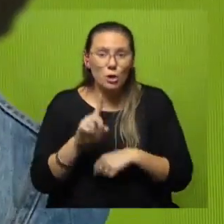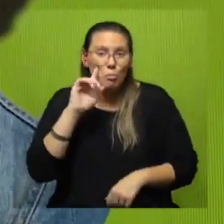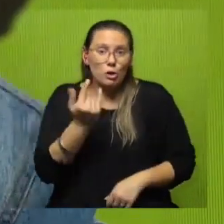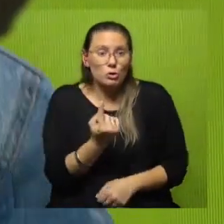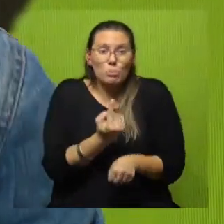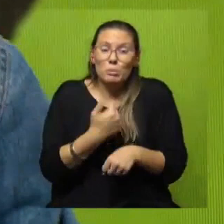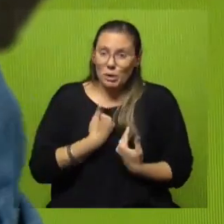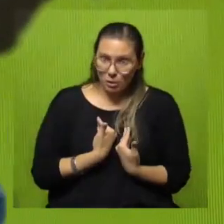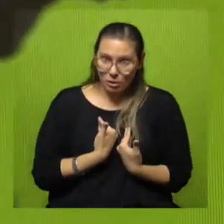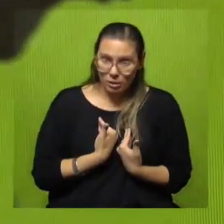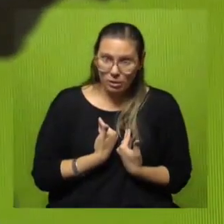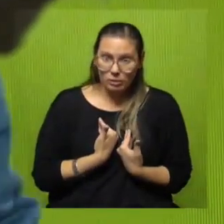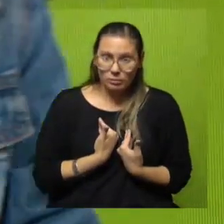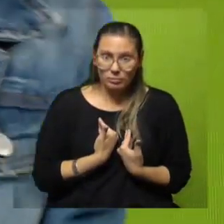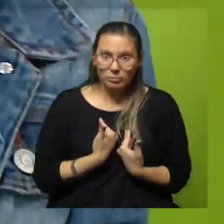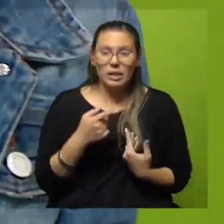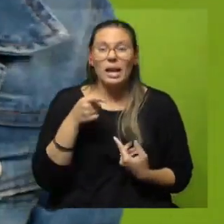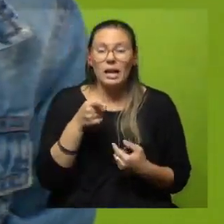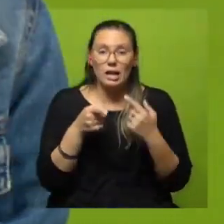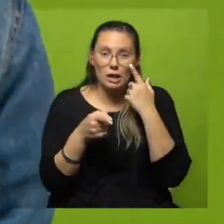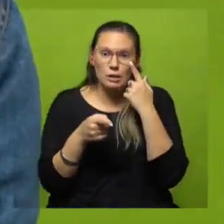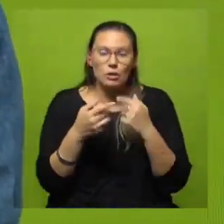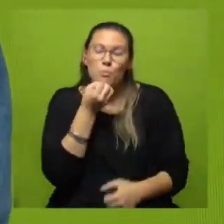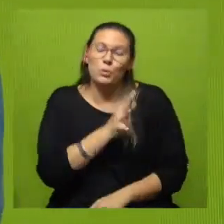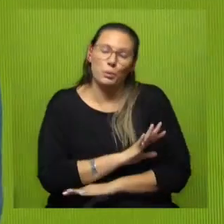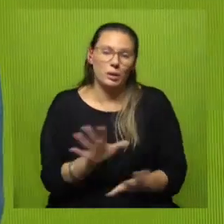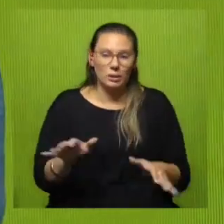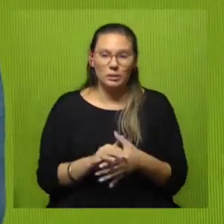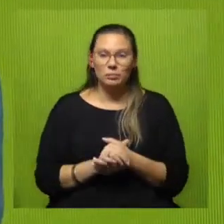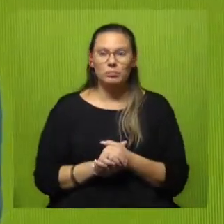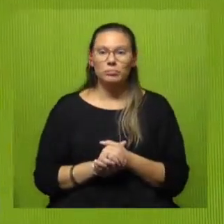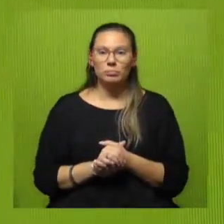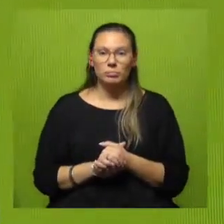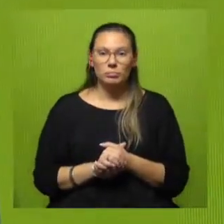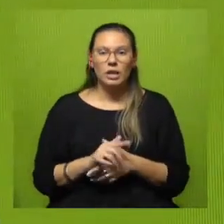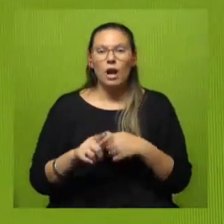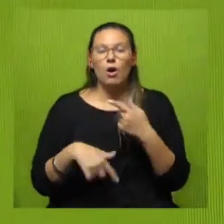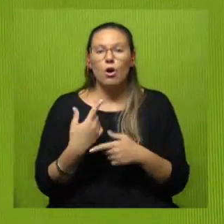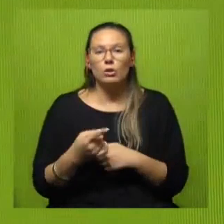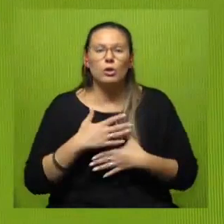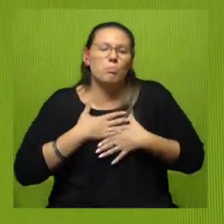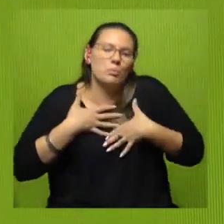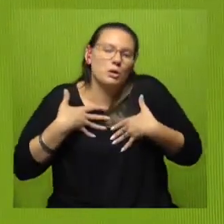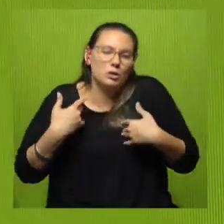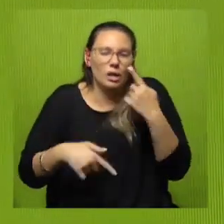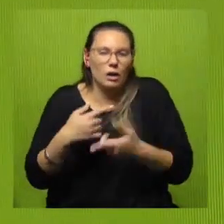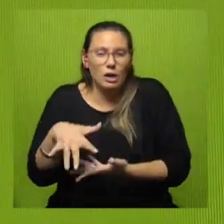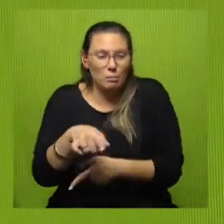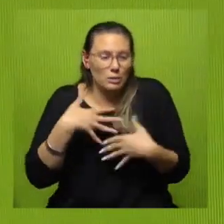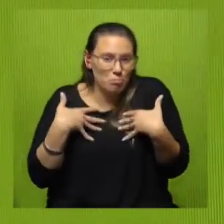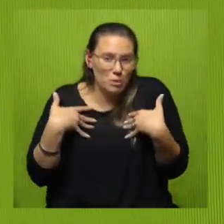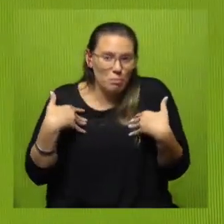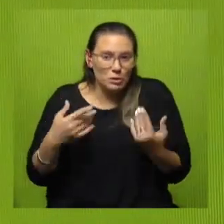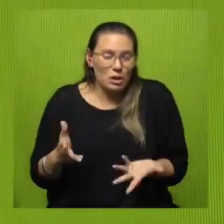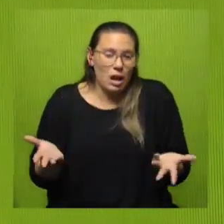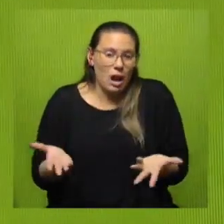el primero, ¿sacás? Eso fue alucinante. Increíble. Sí, a otros le emocionarán otras cosas. A mí eso me emociona y hasta